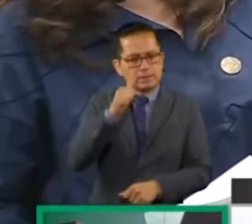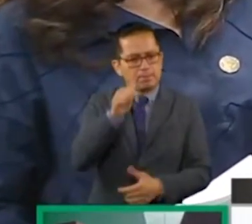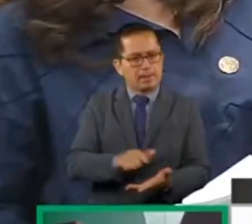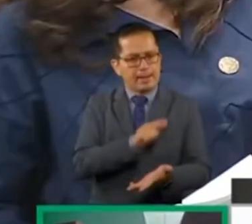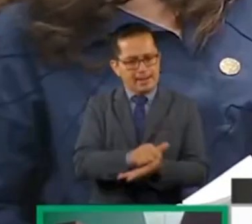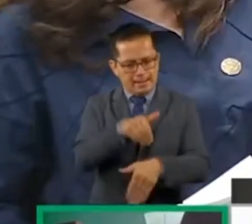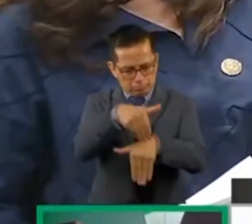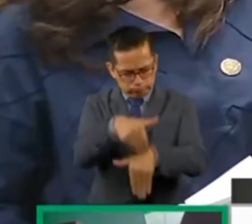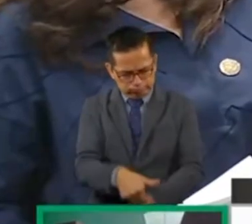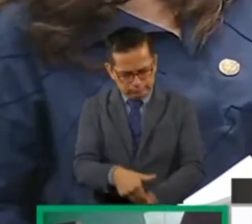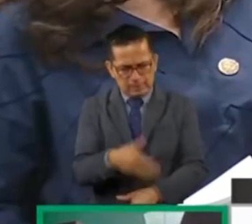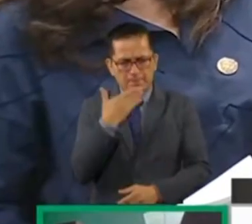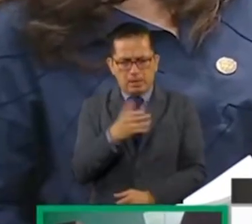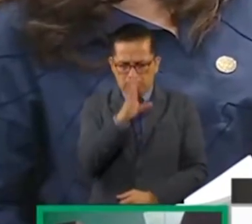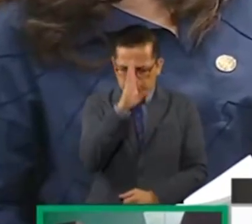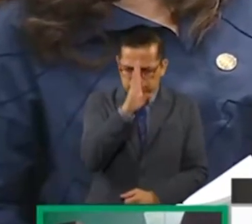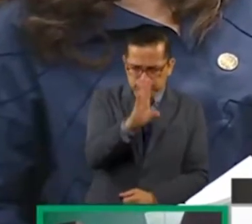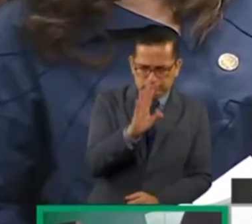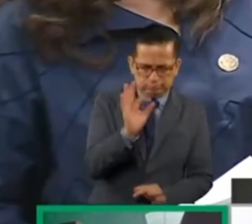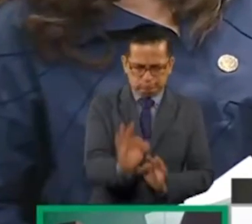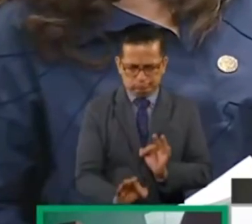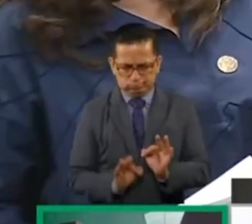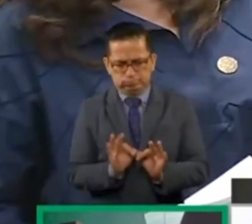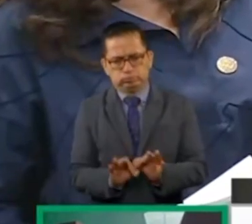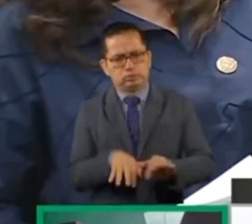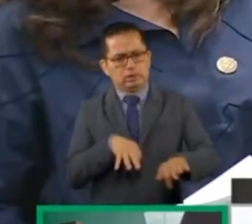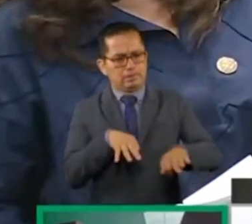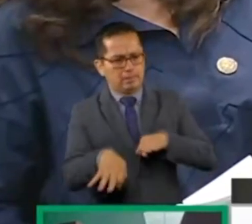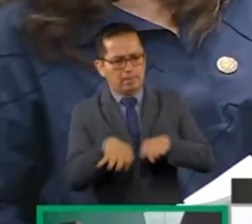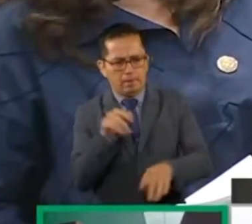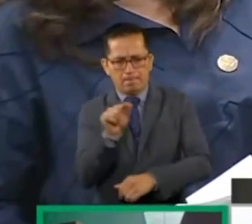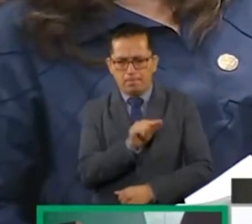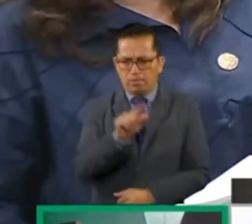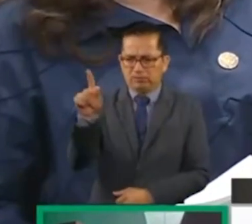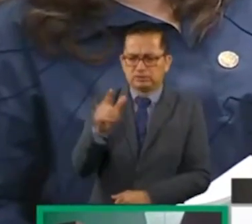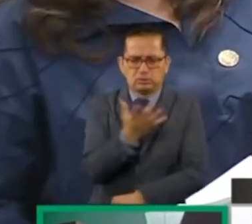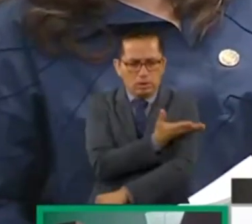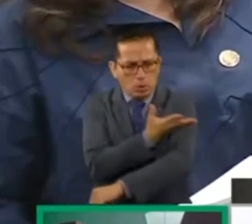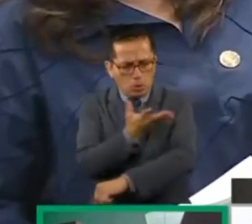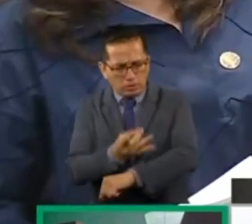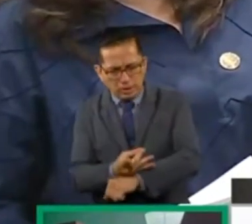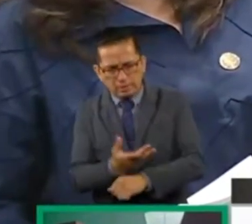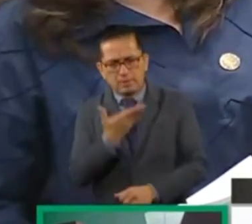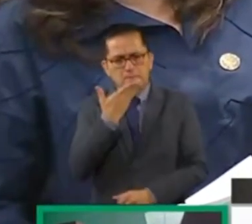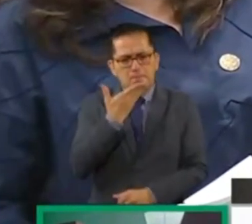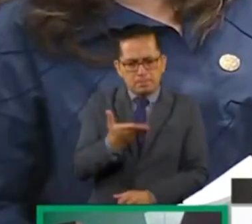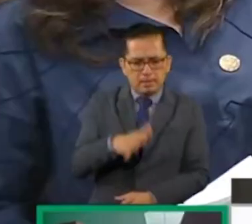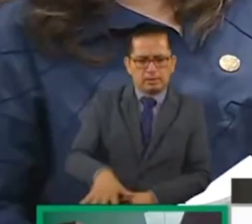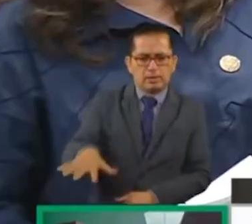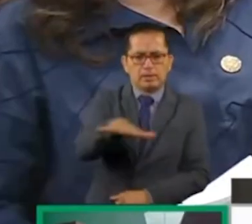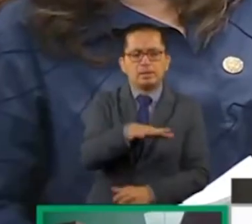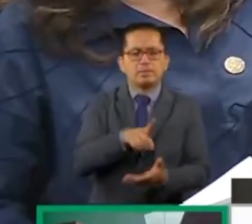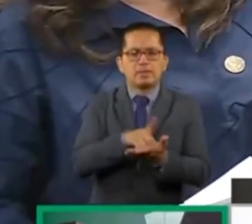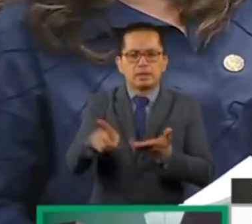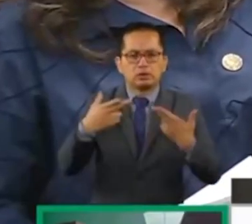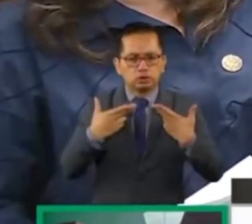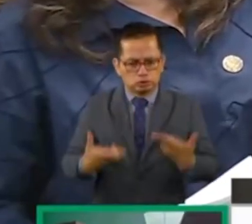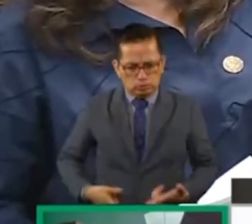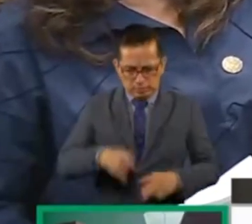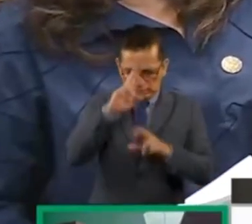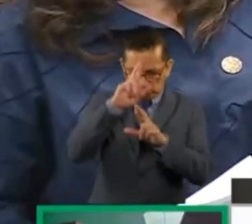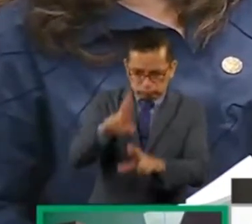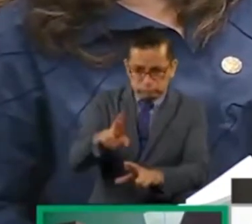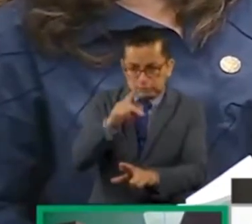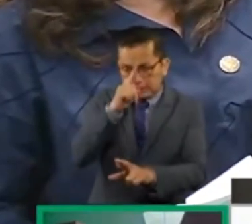objetividad, eficiencia, profesionalismo, honradez y respeto a los derechos humanos